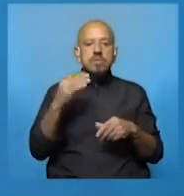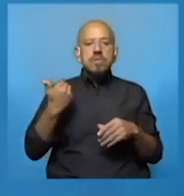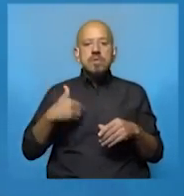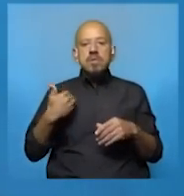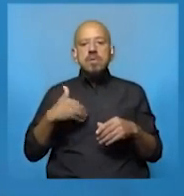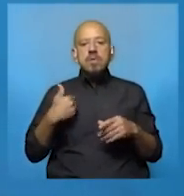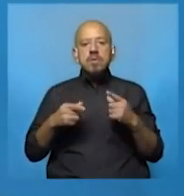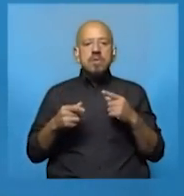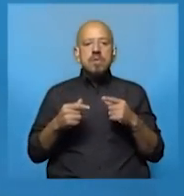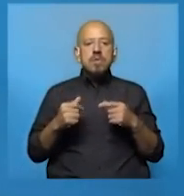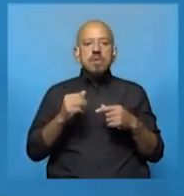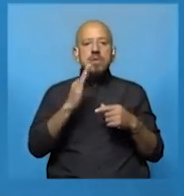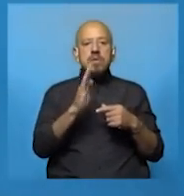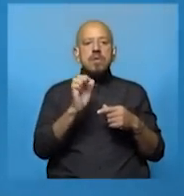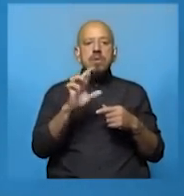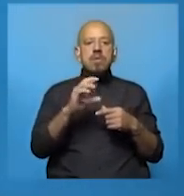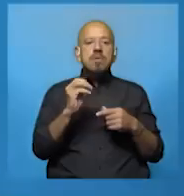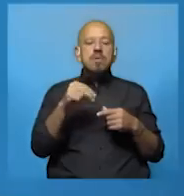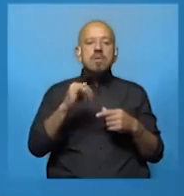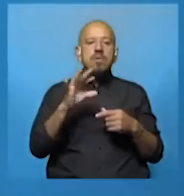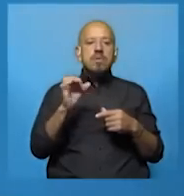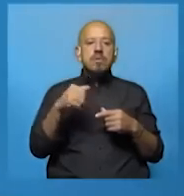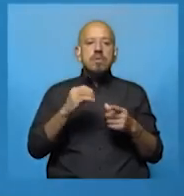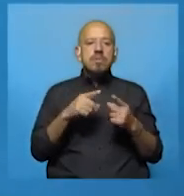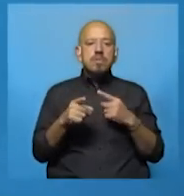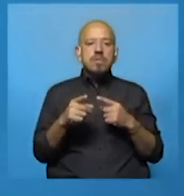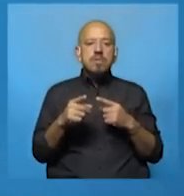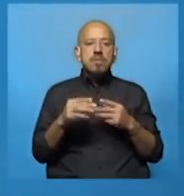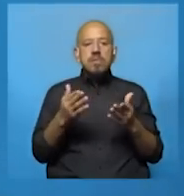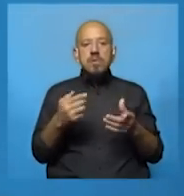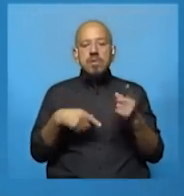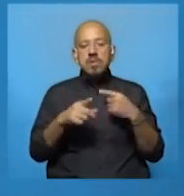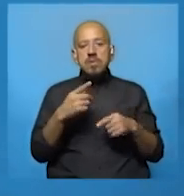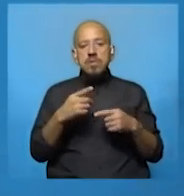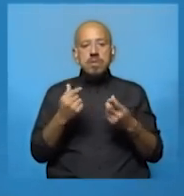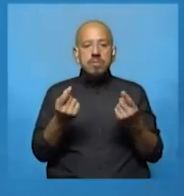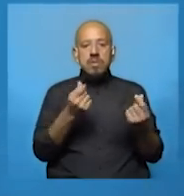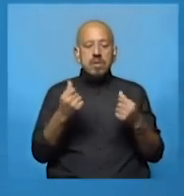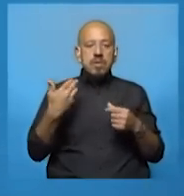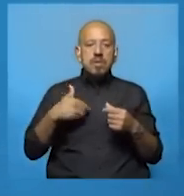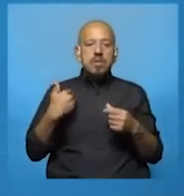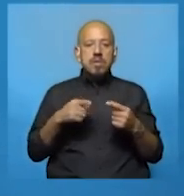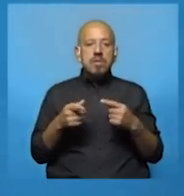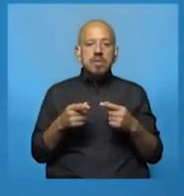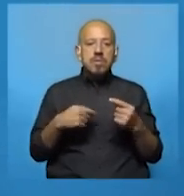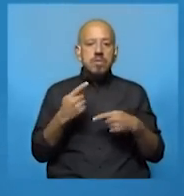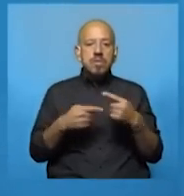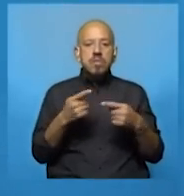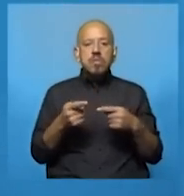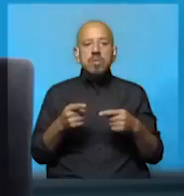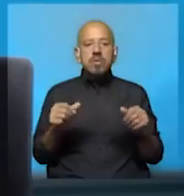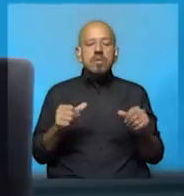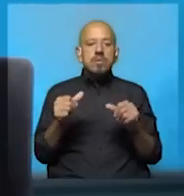huía del peronismo el Uruguay se aprovecha eso para captar dinero cosa que seguimos sigue haciendo